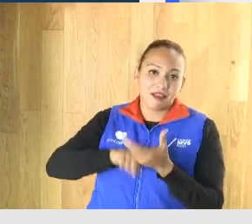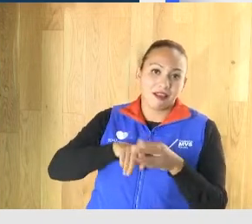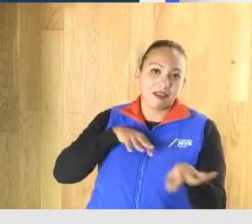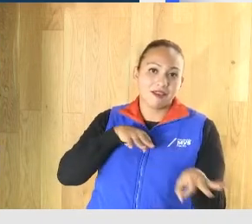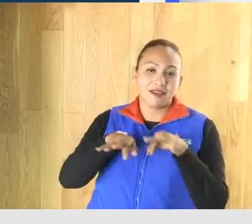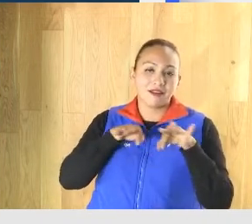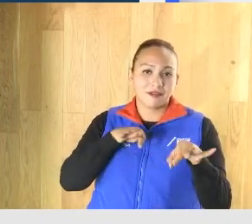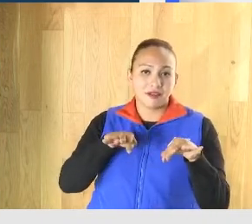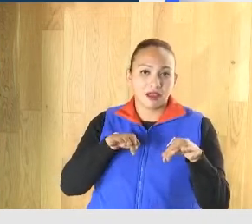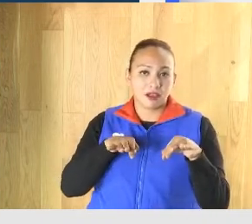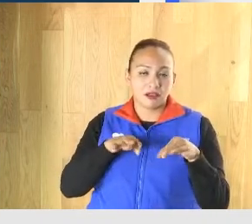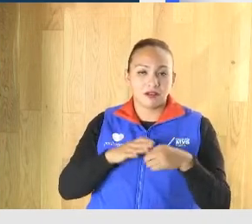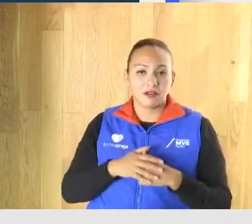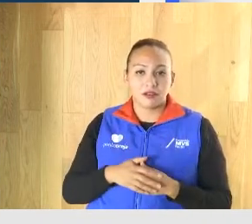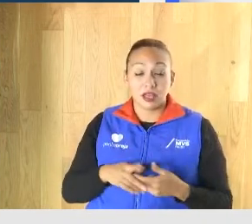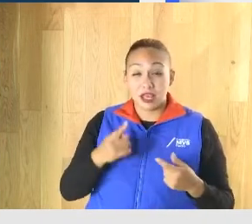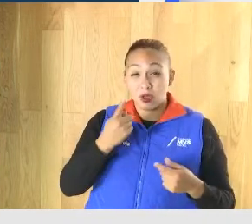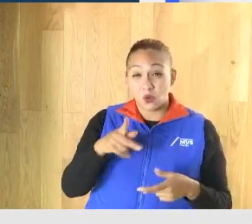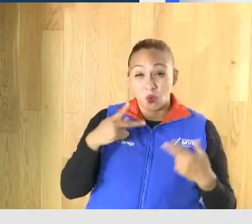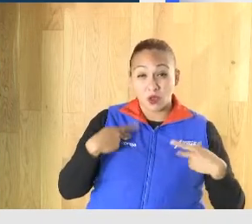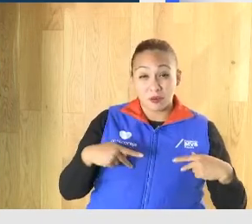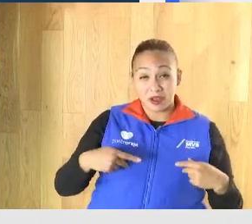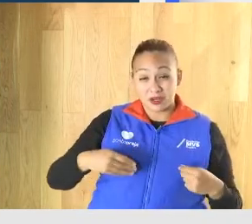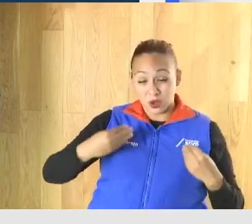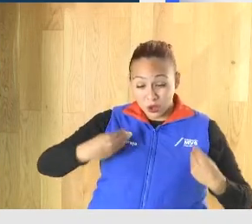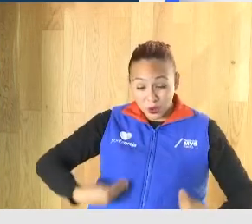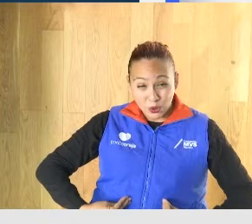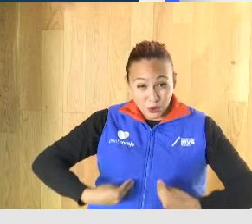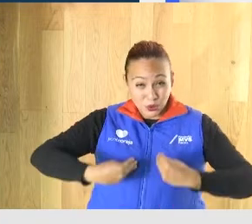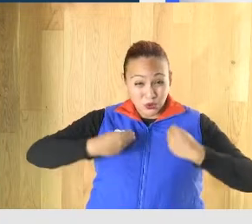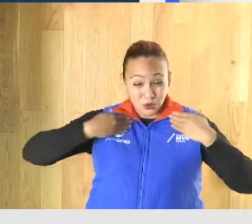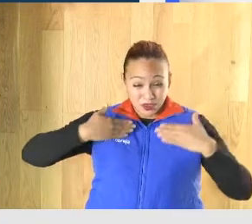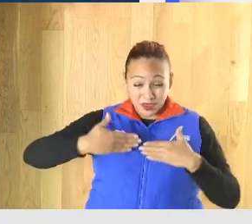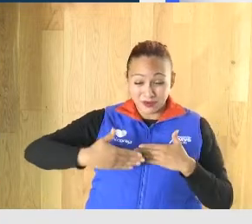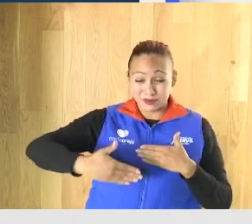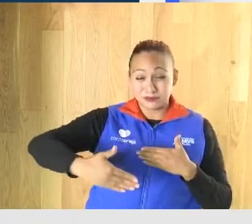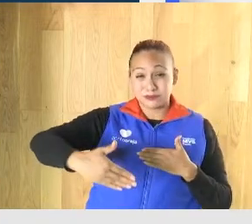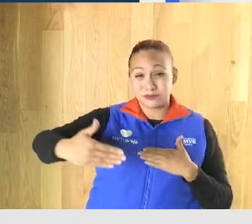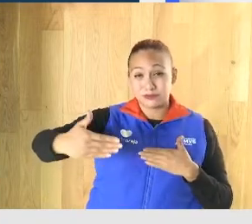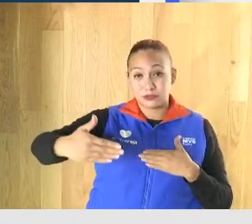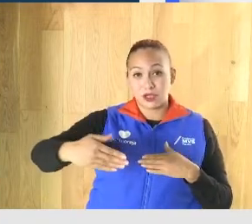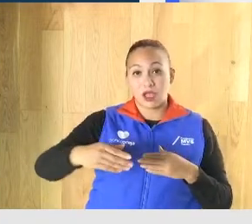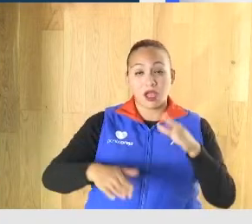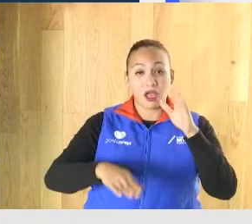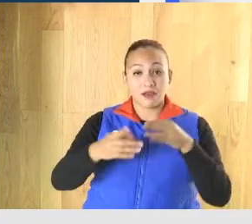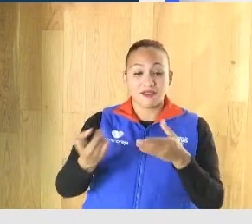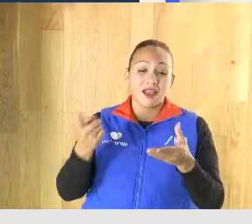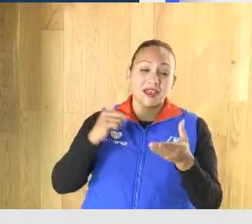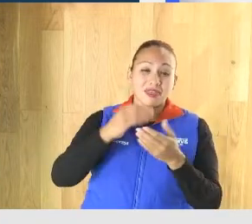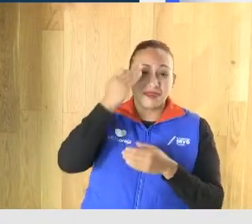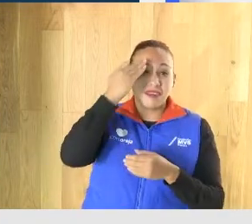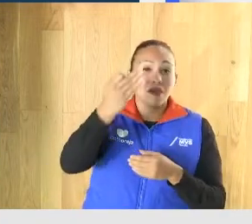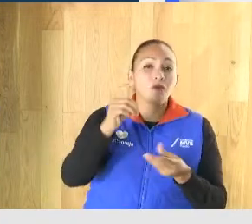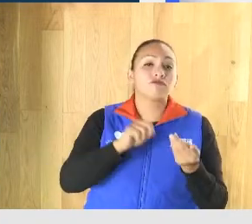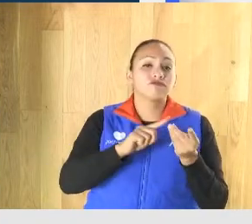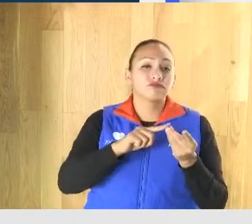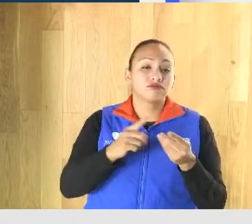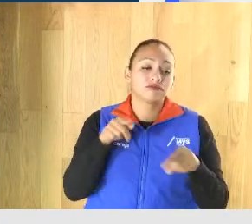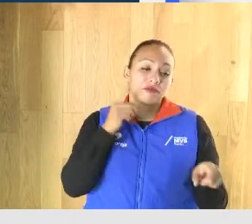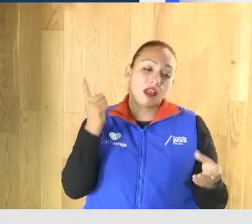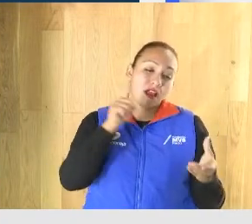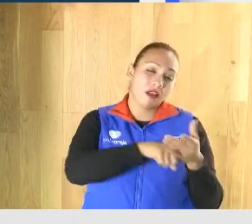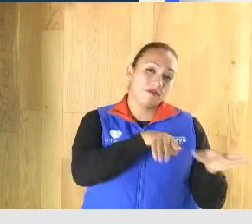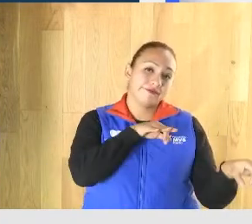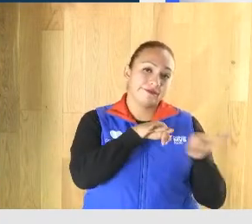y que de media una persona pasa 1/3 de su vida en el trabajo, ¿no? Fijaros, el tema de la salud mental, yo creo que está siendo uno de